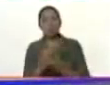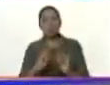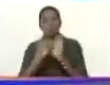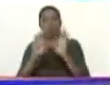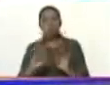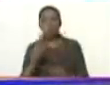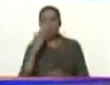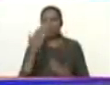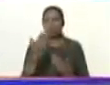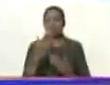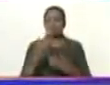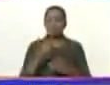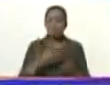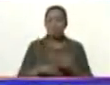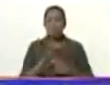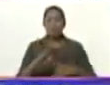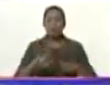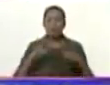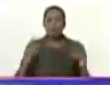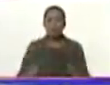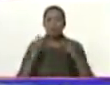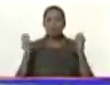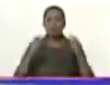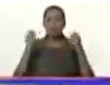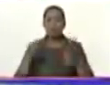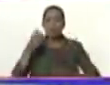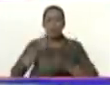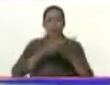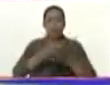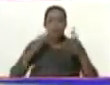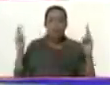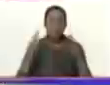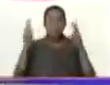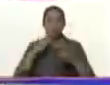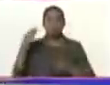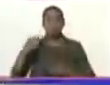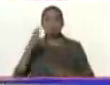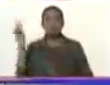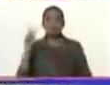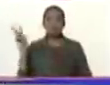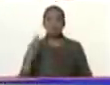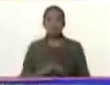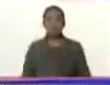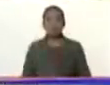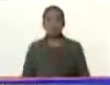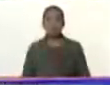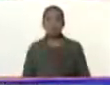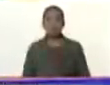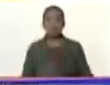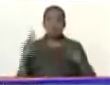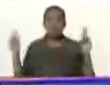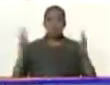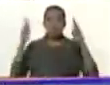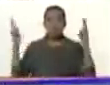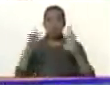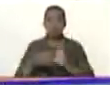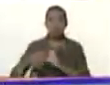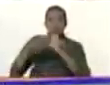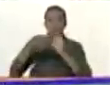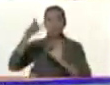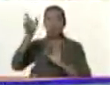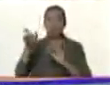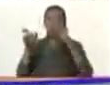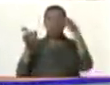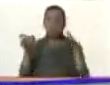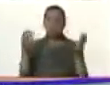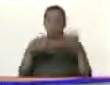Adelante, muchachos, a la carga, a la batalla. ¡Que viva la juventud venezolana! ¡Que viva la unión